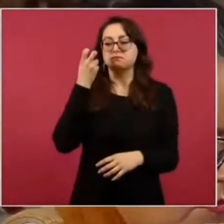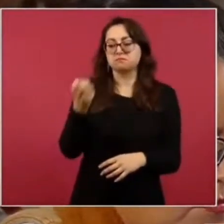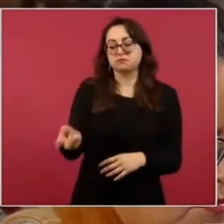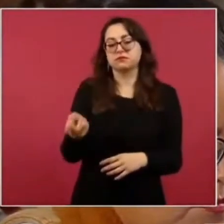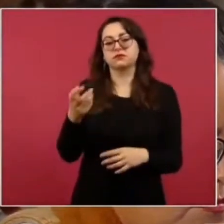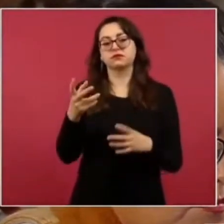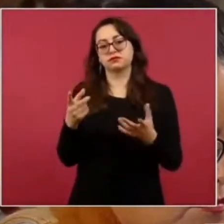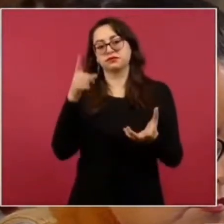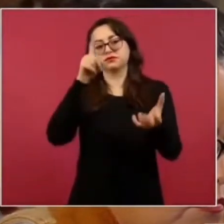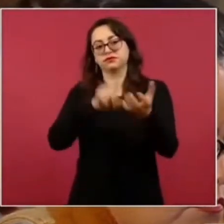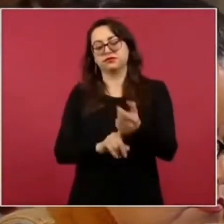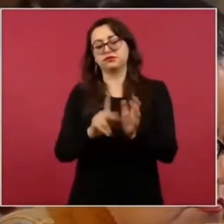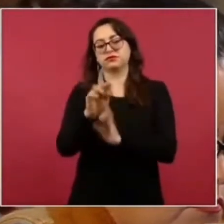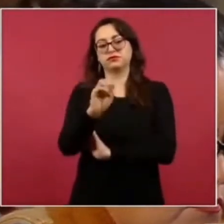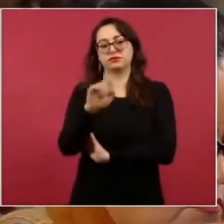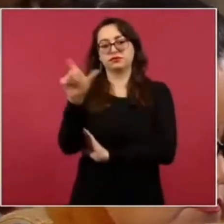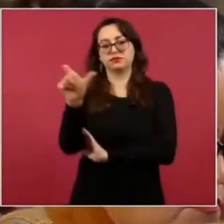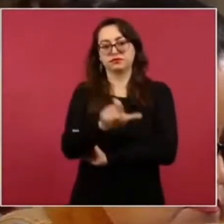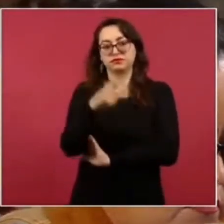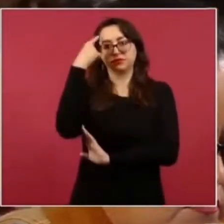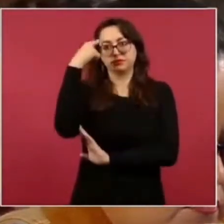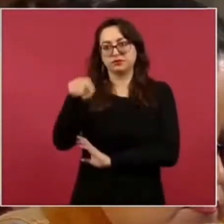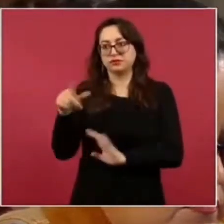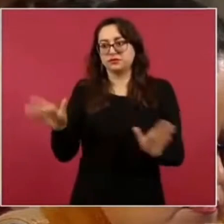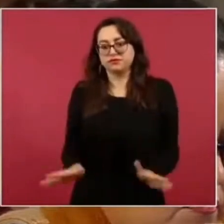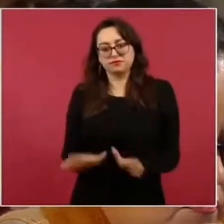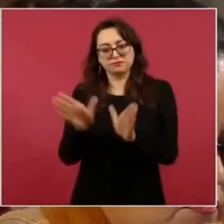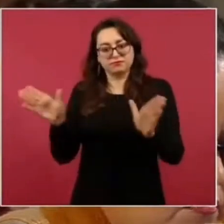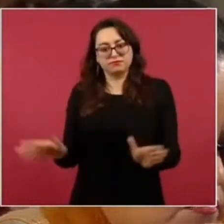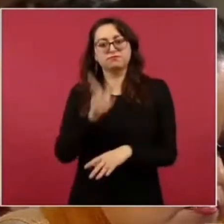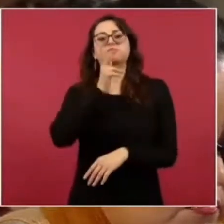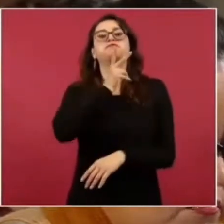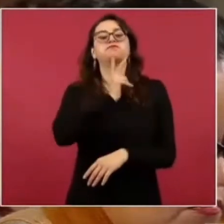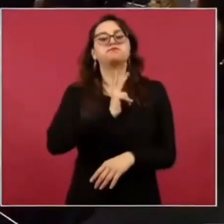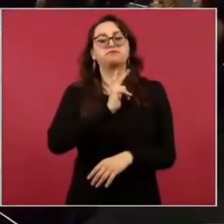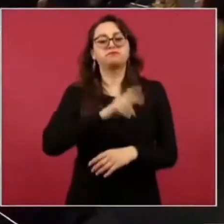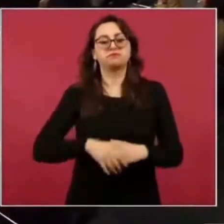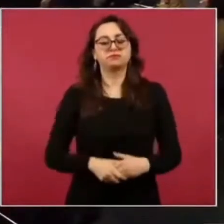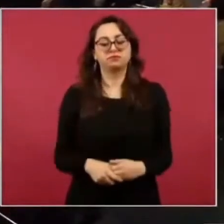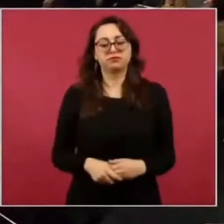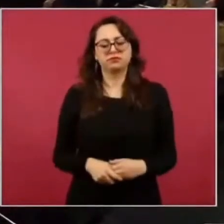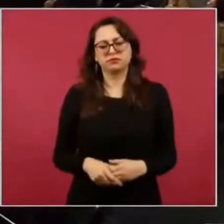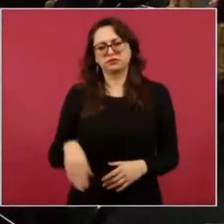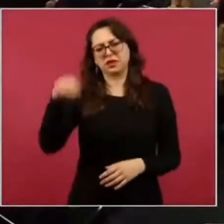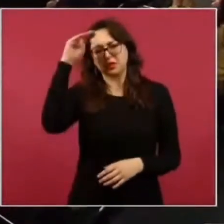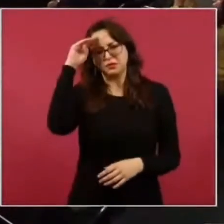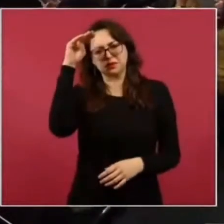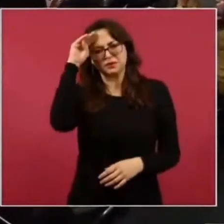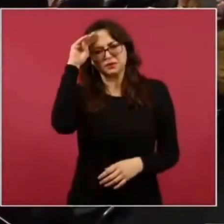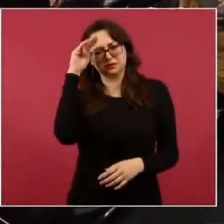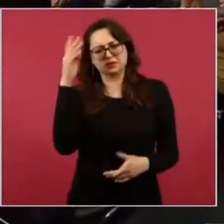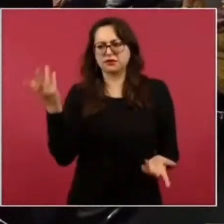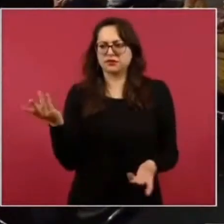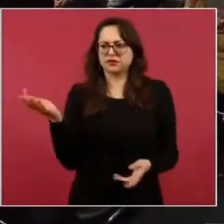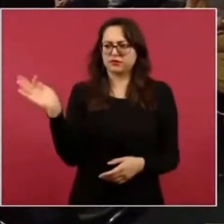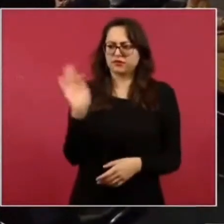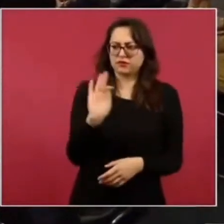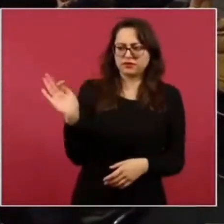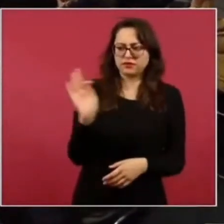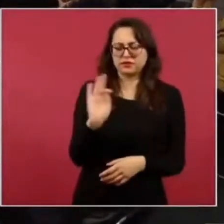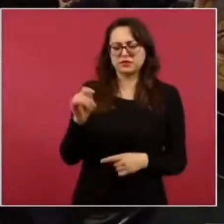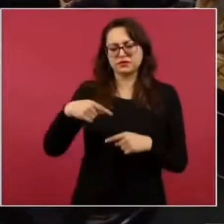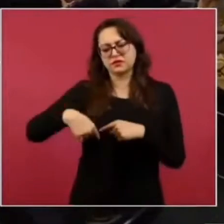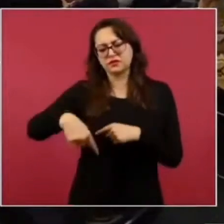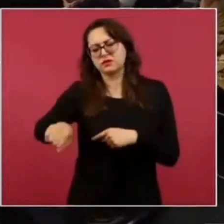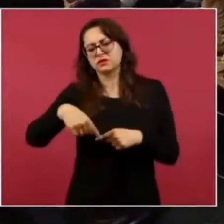Pemex enfocada al desarrollo de campos nuevos. ¿Considera que estos yacimientos estarían en su capacidad de producción antes del